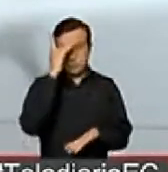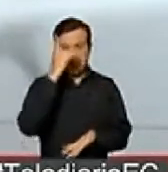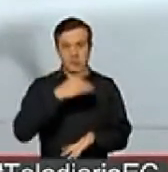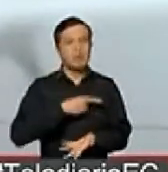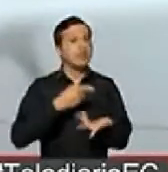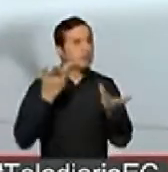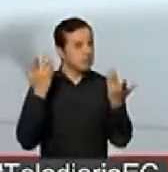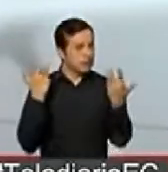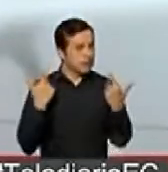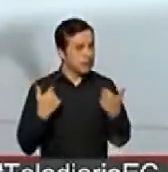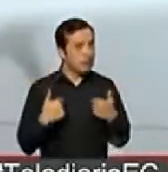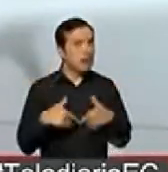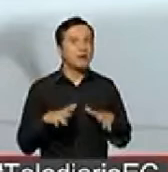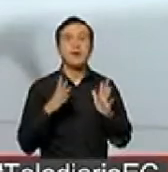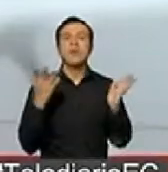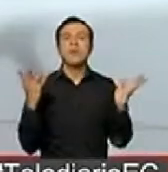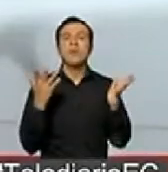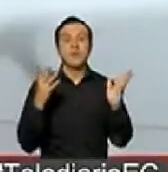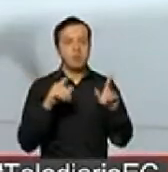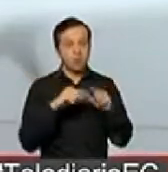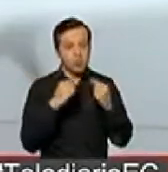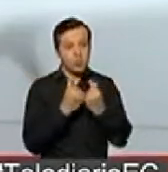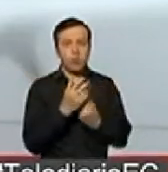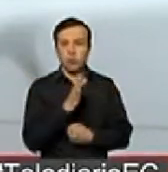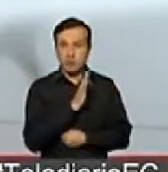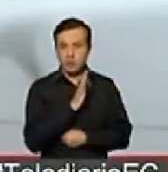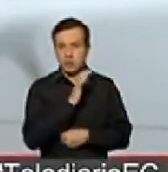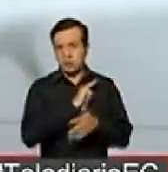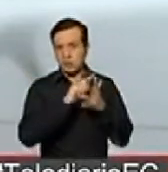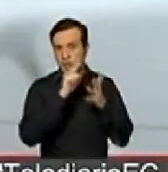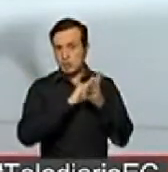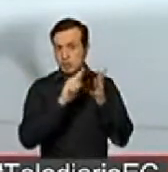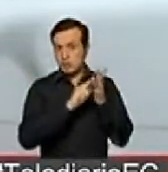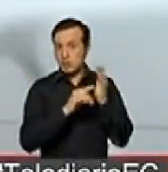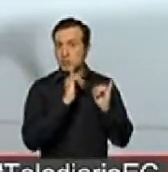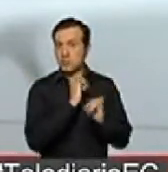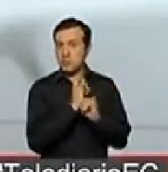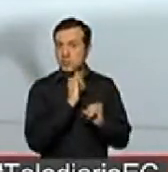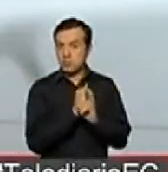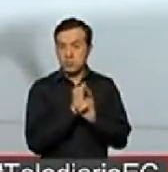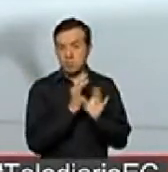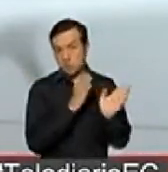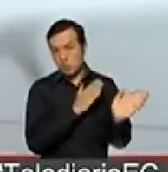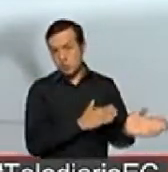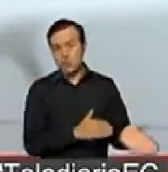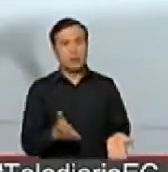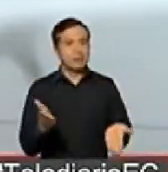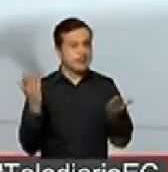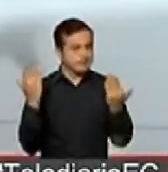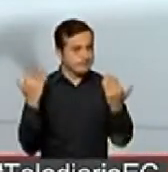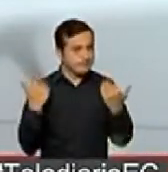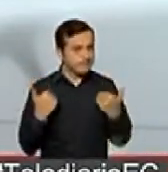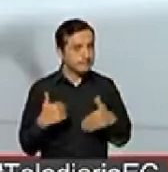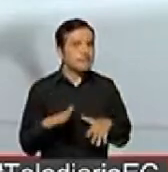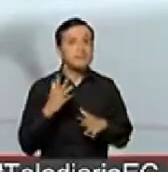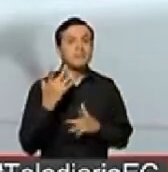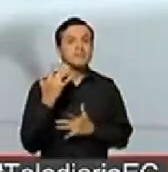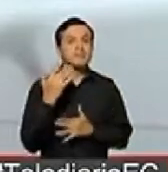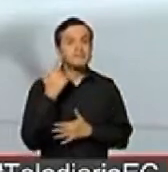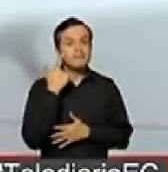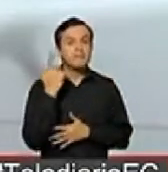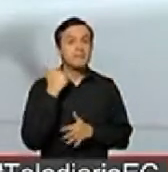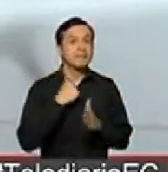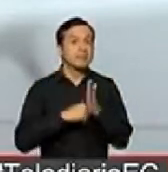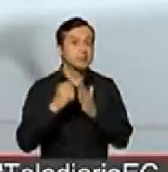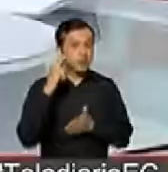hemos llegado en base a mesas técnicas que se hizo con distintas instituciones que estaban involucradas. Entonces, sería el Ministerio